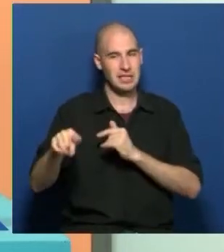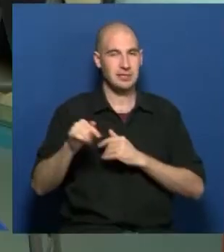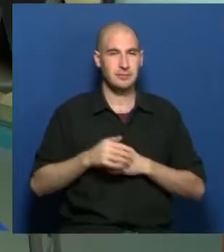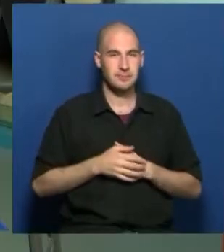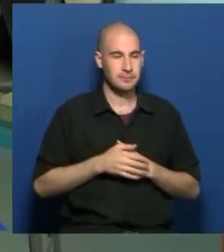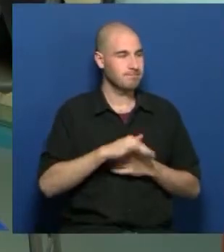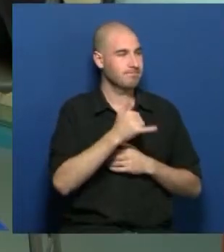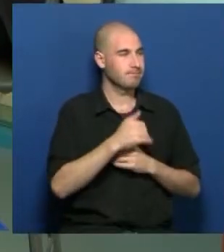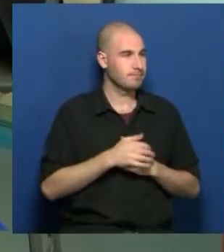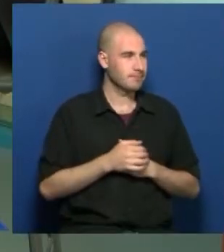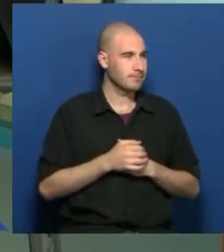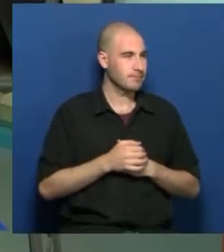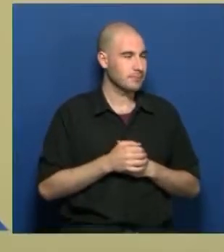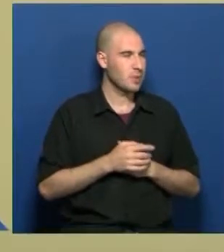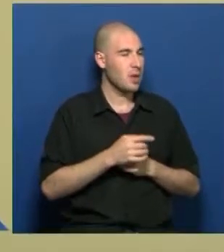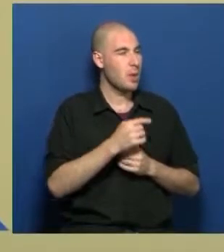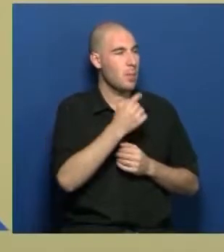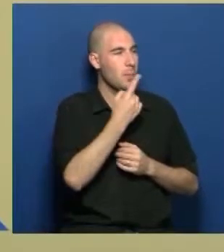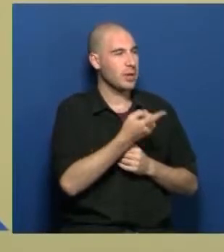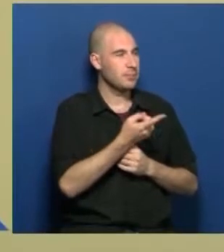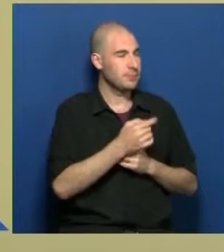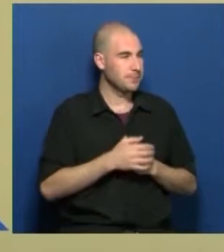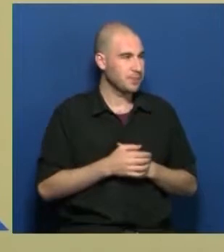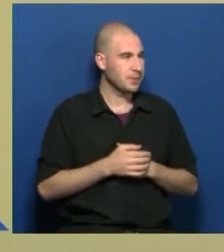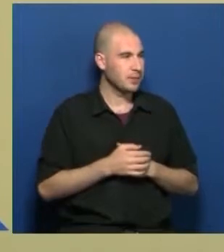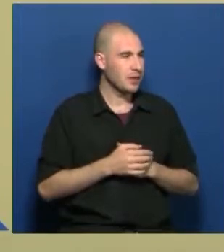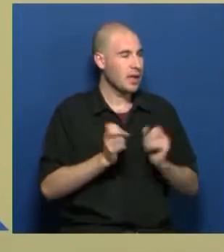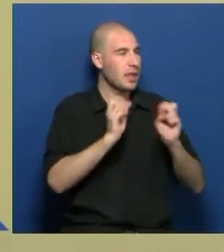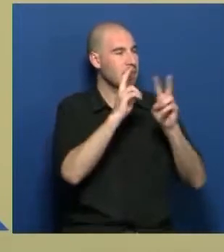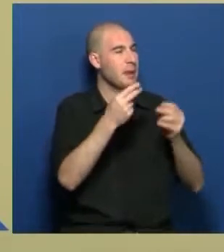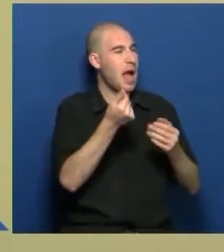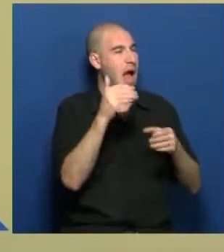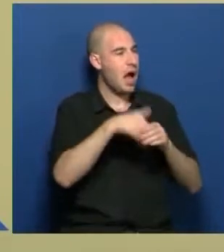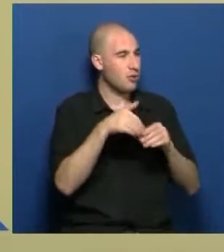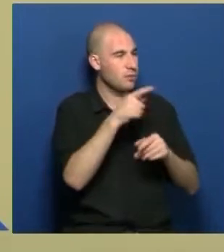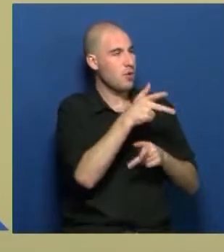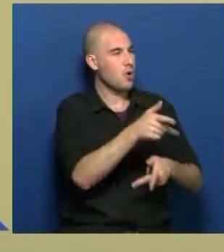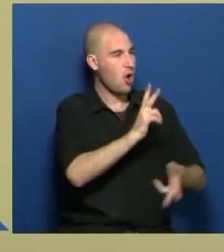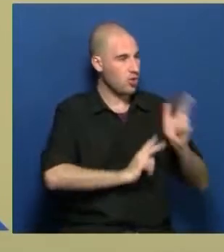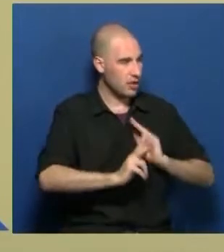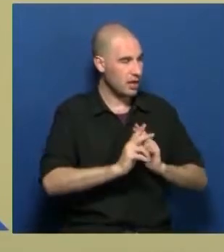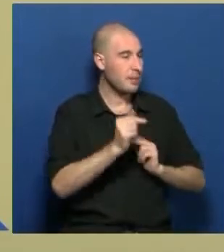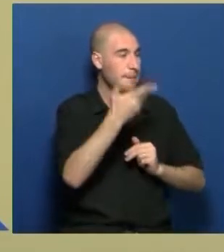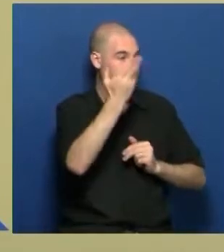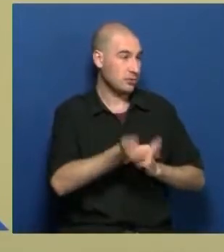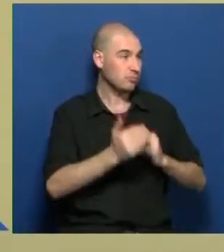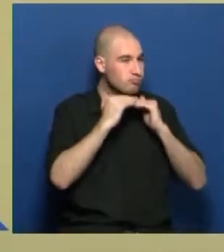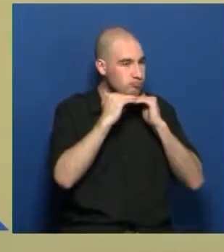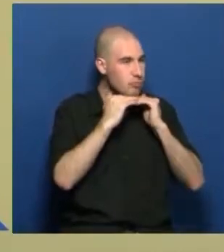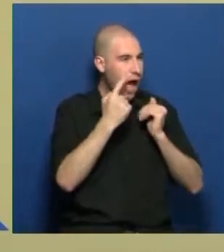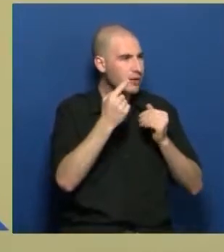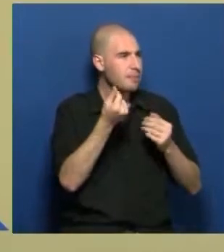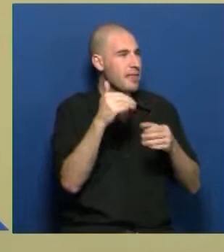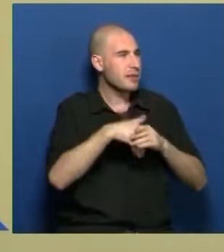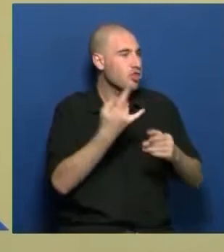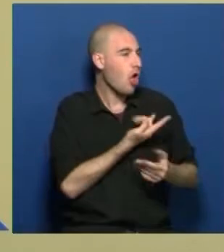Claro, tal cual. Si vamos un poco al tema ahorro, que lo planteabas recién, para que la persona que esté escuchando dice, bueno, ¿dónde meto